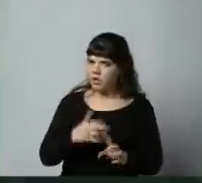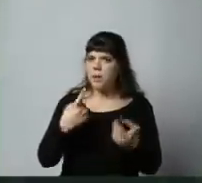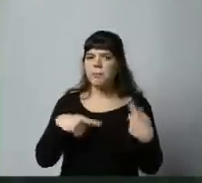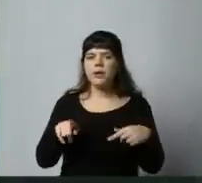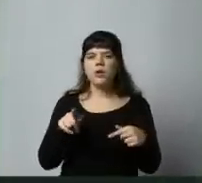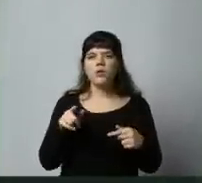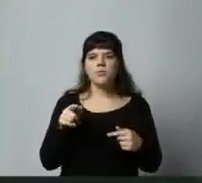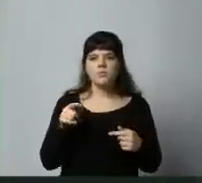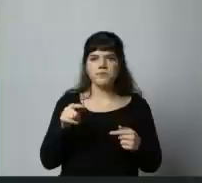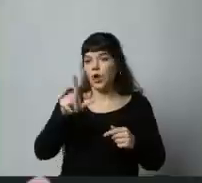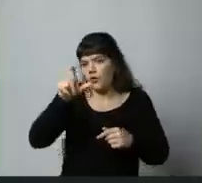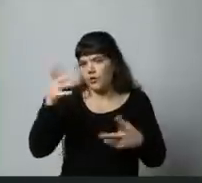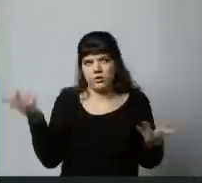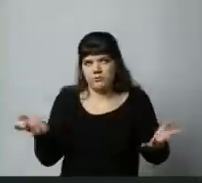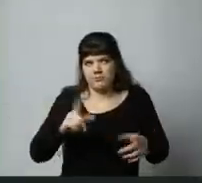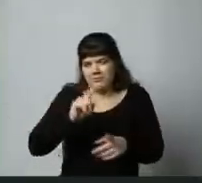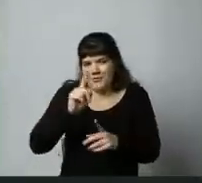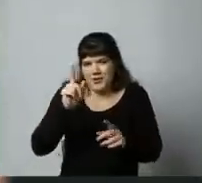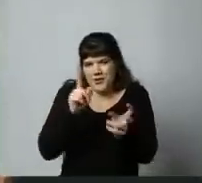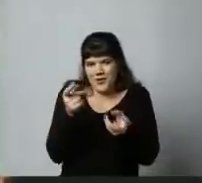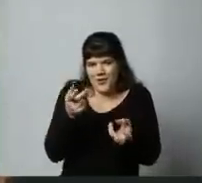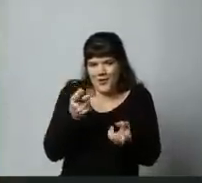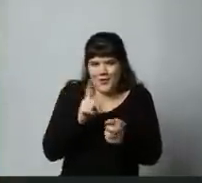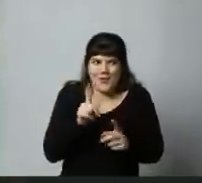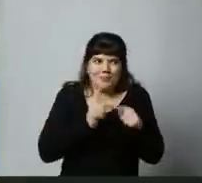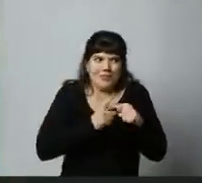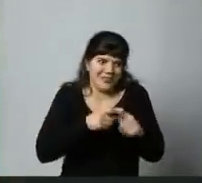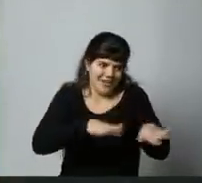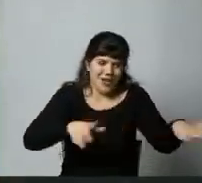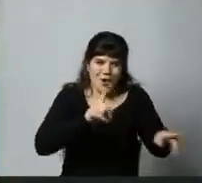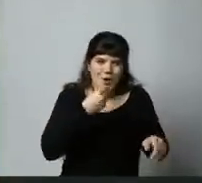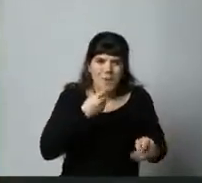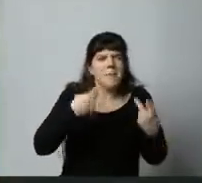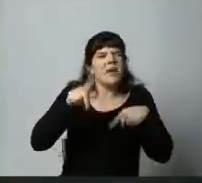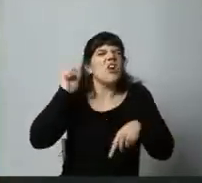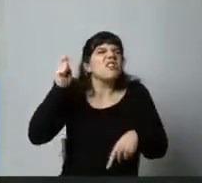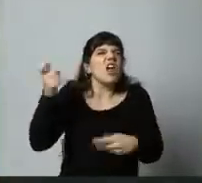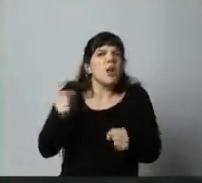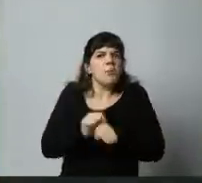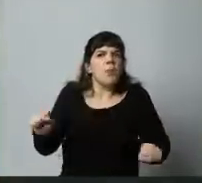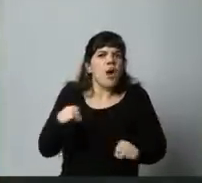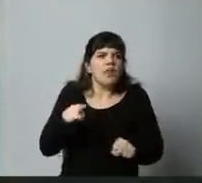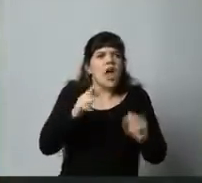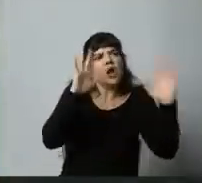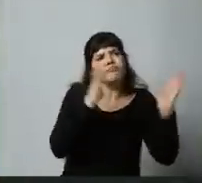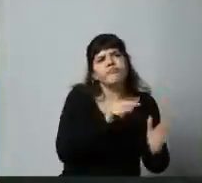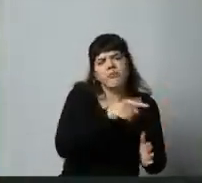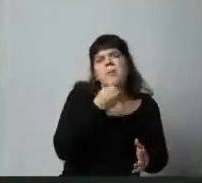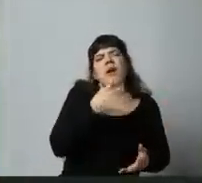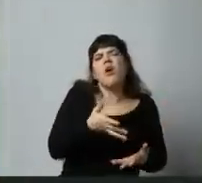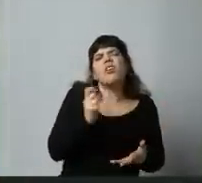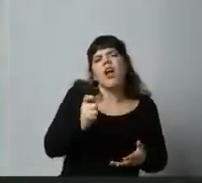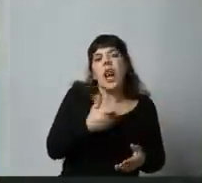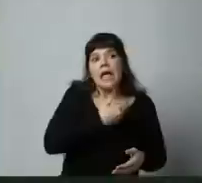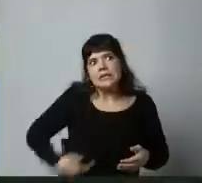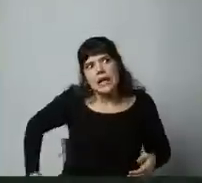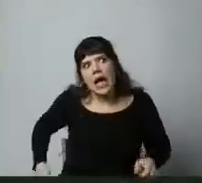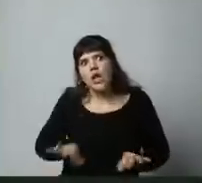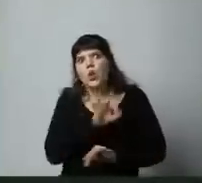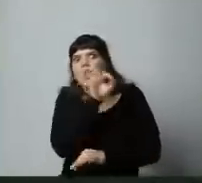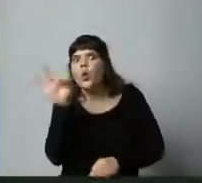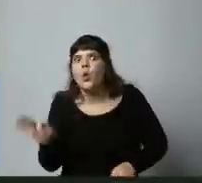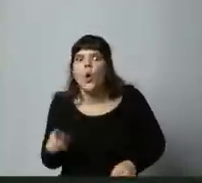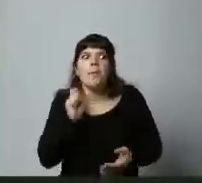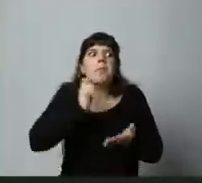convendría obviamente a nadie le conviene que los niños no coman no pero a quién le convendría ajustar ahí al estado o a los que